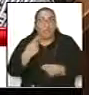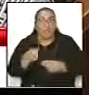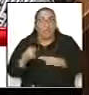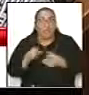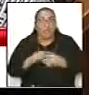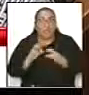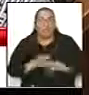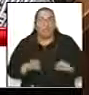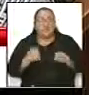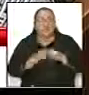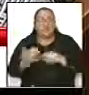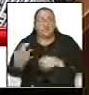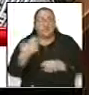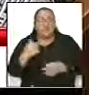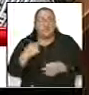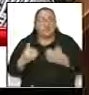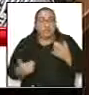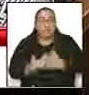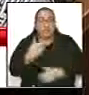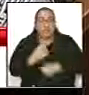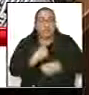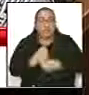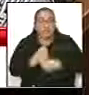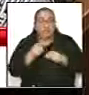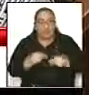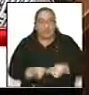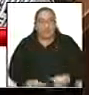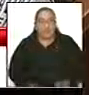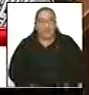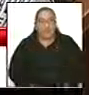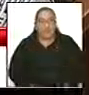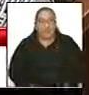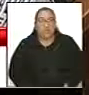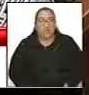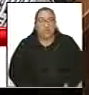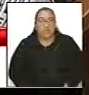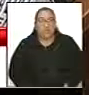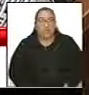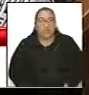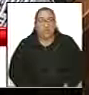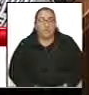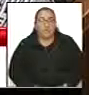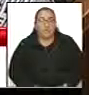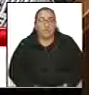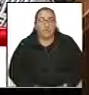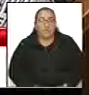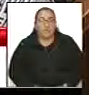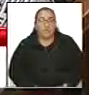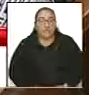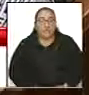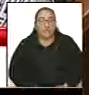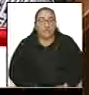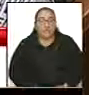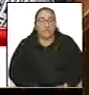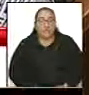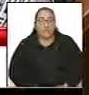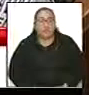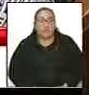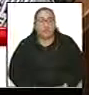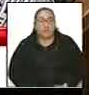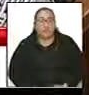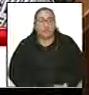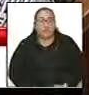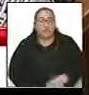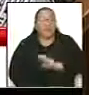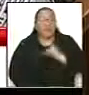demanda. Es por eso que las nuevas funciones de Pronatel estamos ya en una visión distinta, que sin descuidar lo que falta en términos